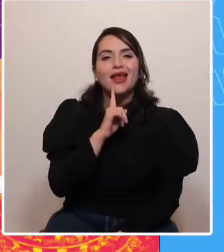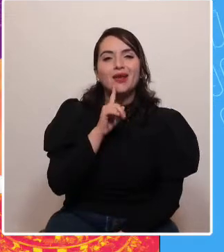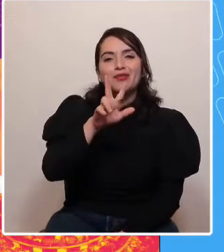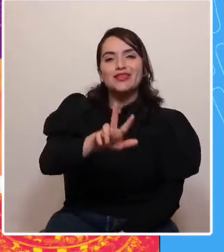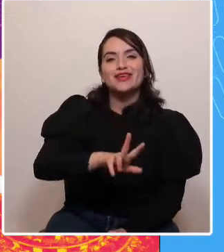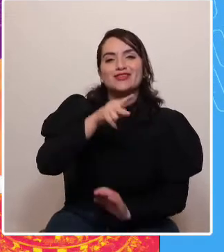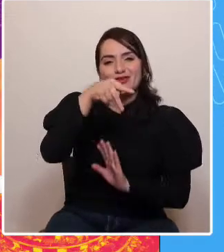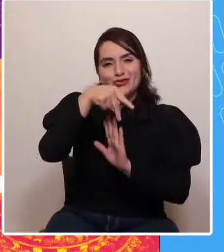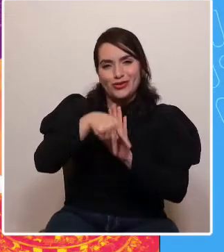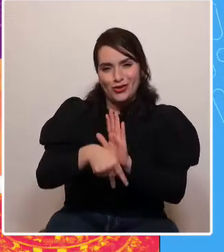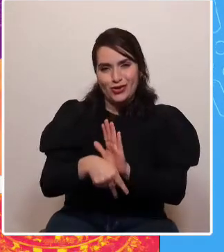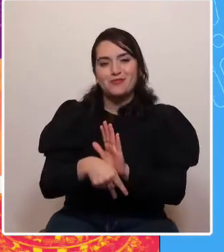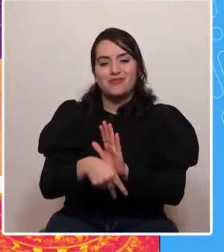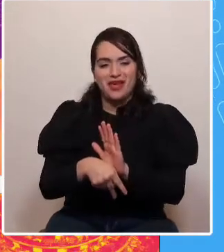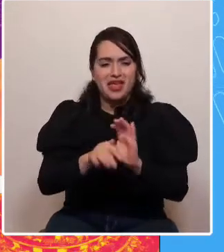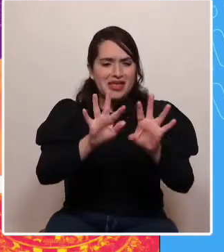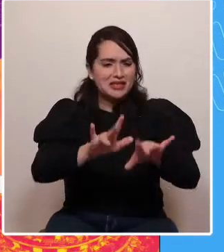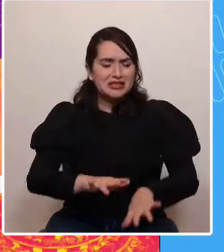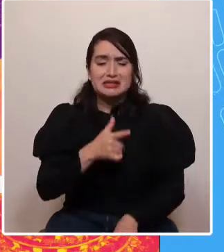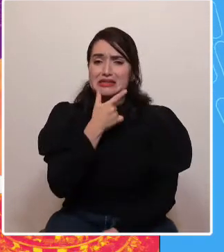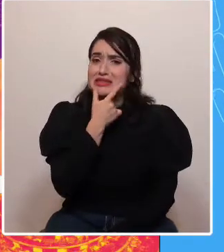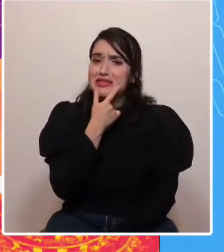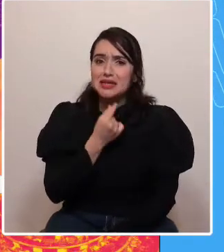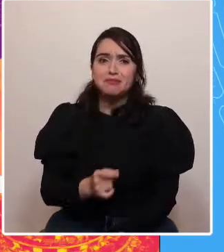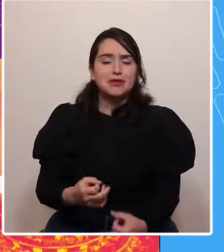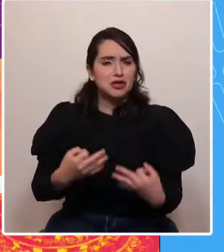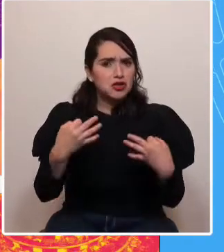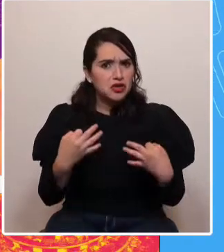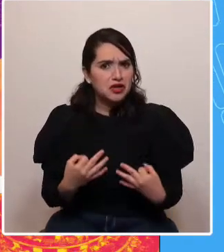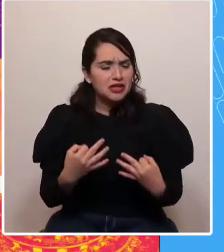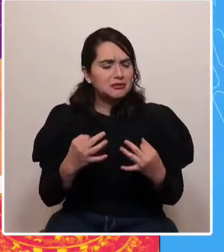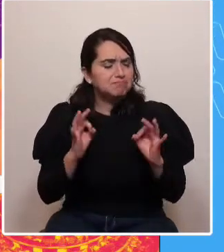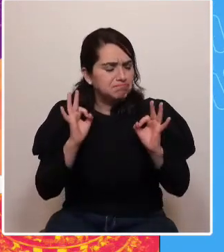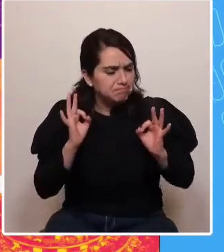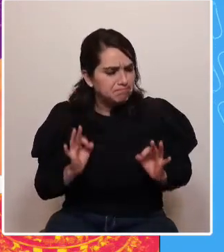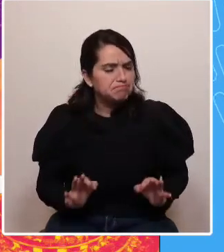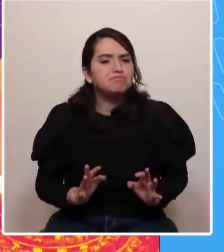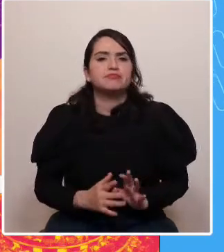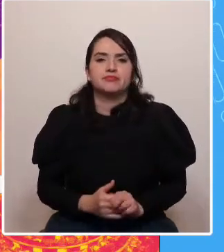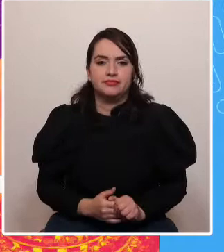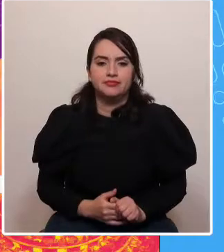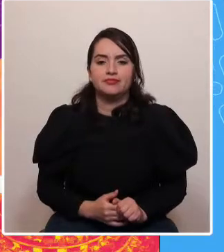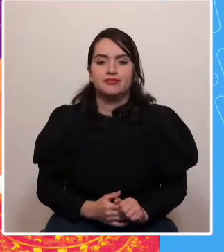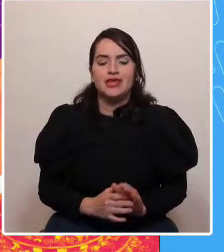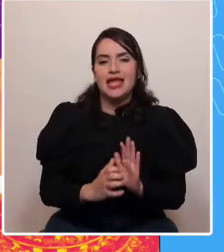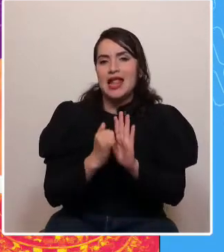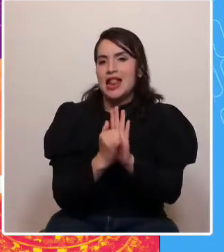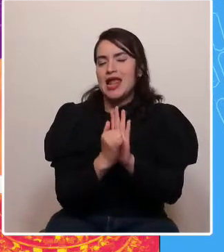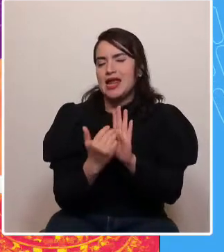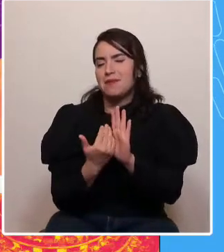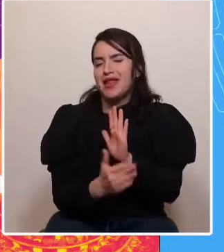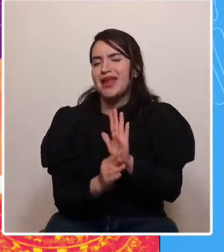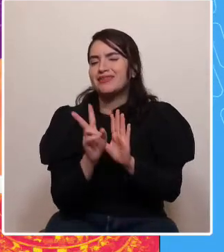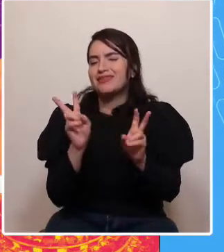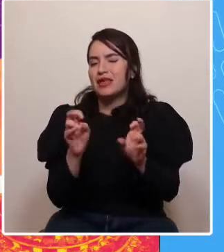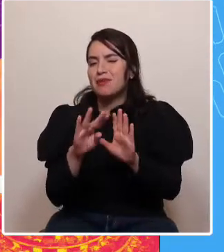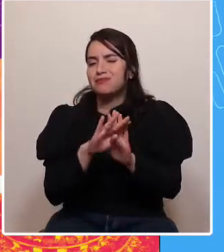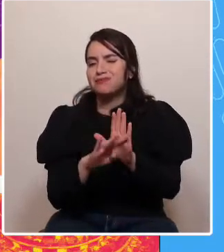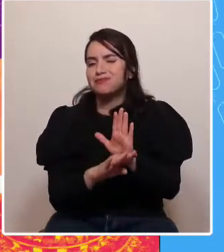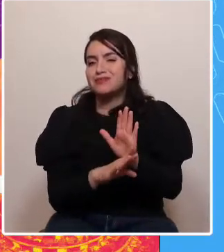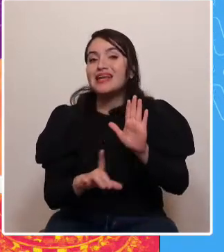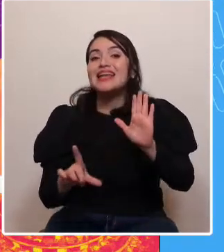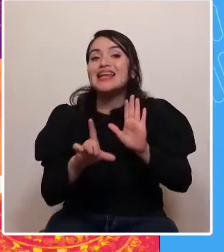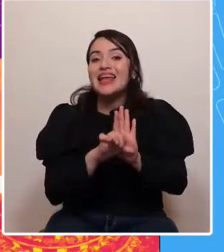con una redacción simple, concreta y precisa que trata de eliminar los aspectos que podrán ser materia de ley